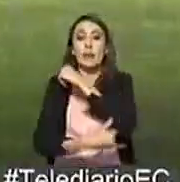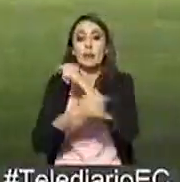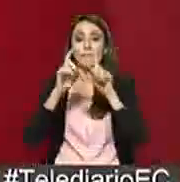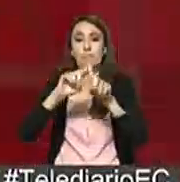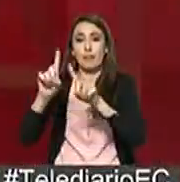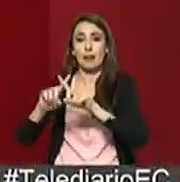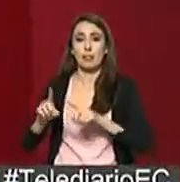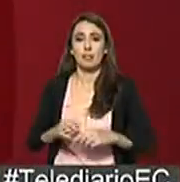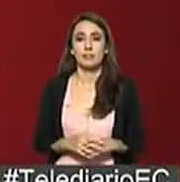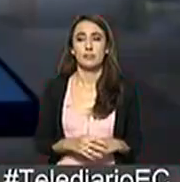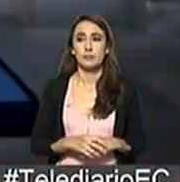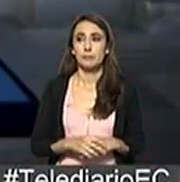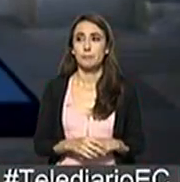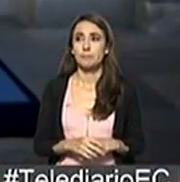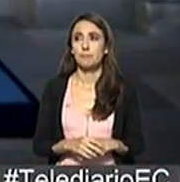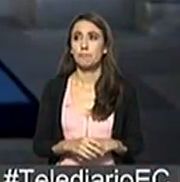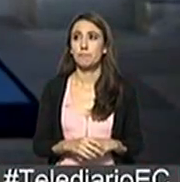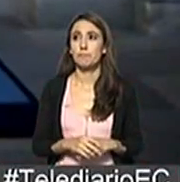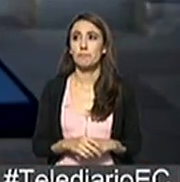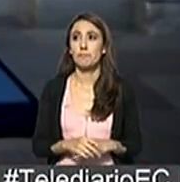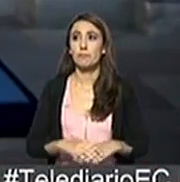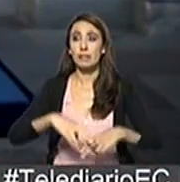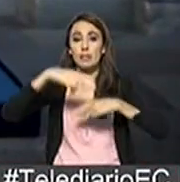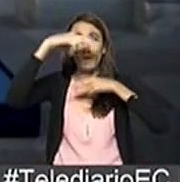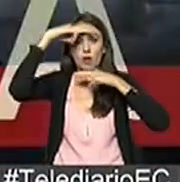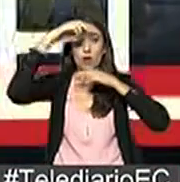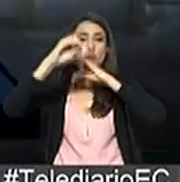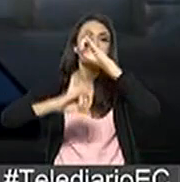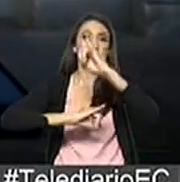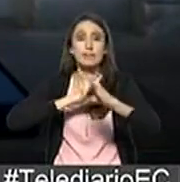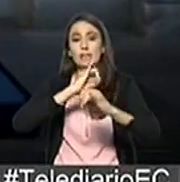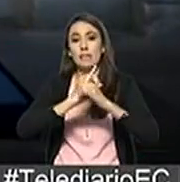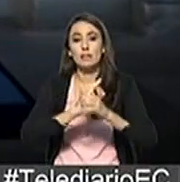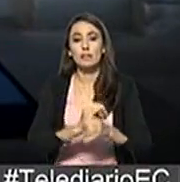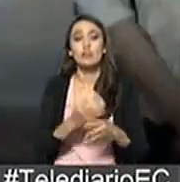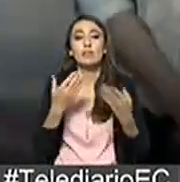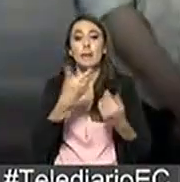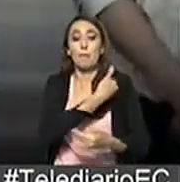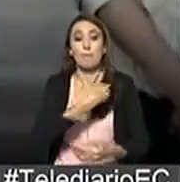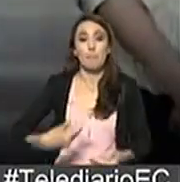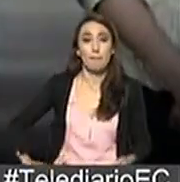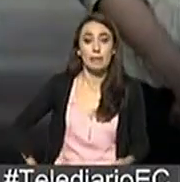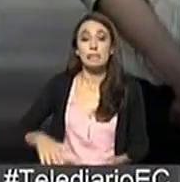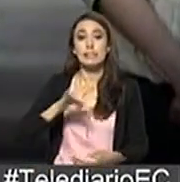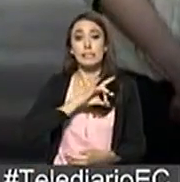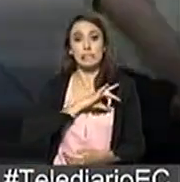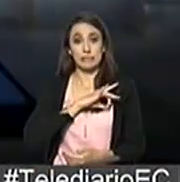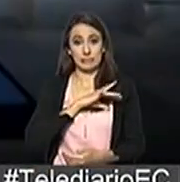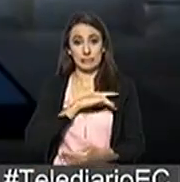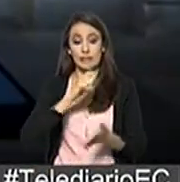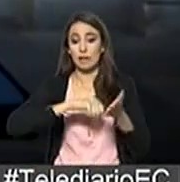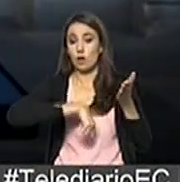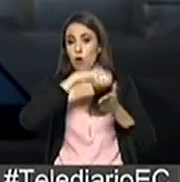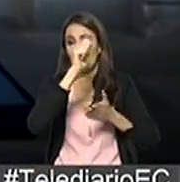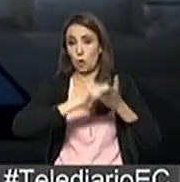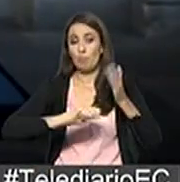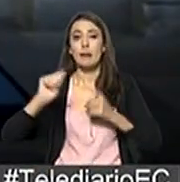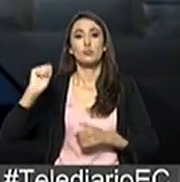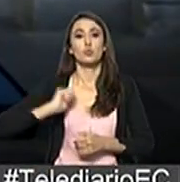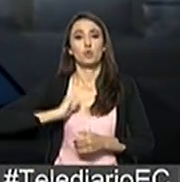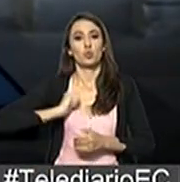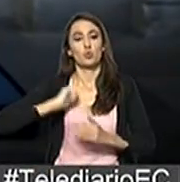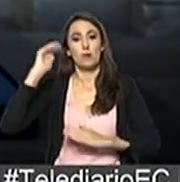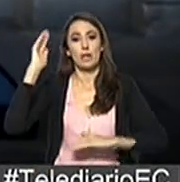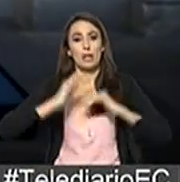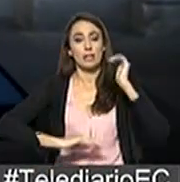Colombia. Y en las noticias internacionales, el presidente de Chile, Sebastián Piñera, fijó el salario mínimo